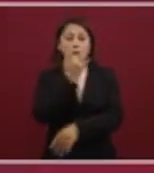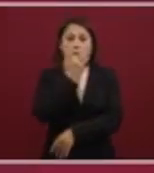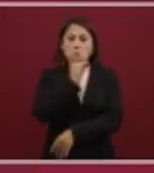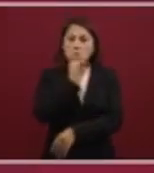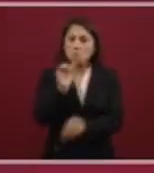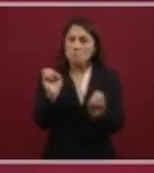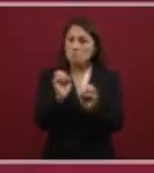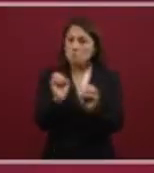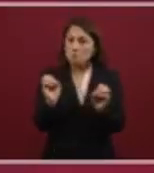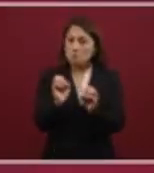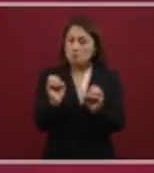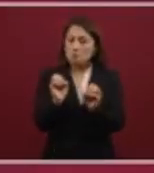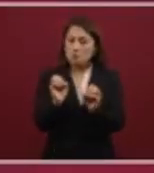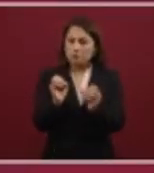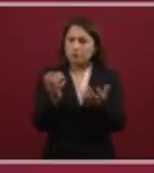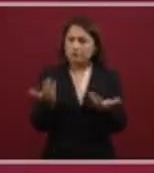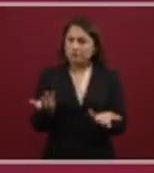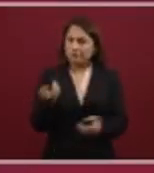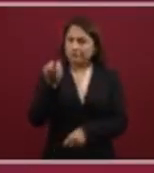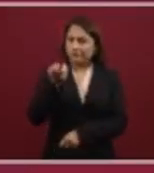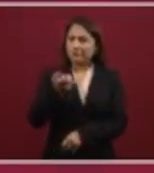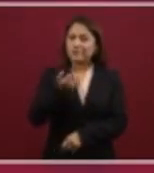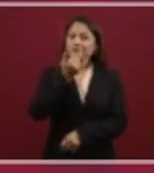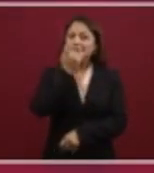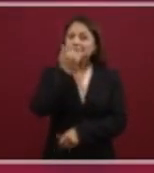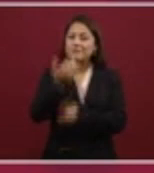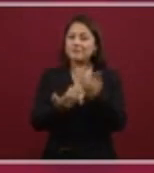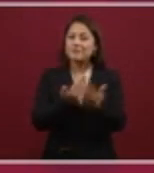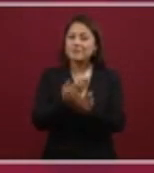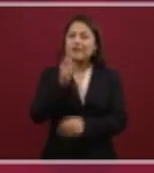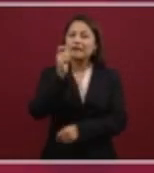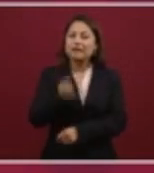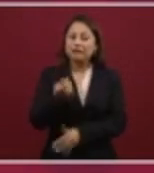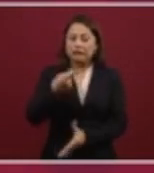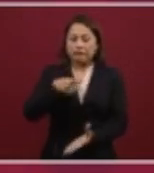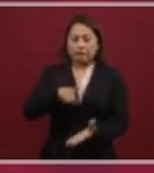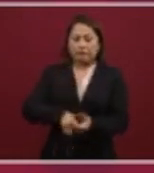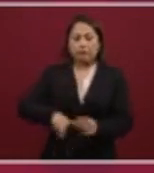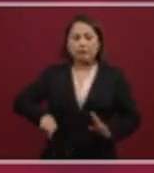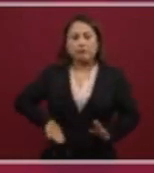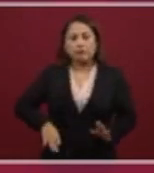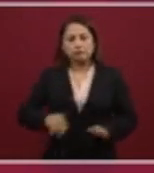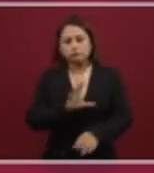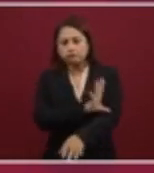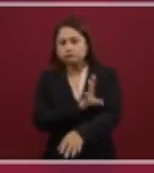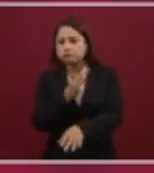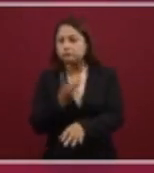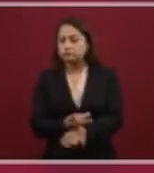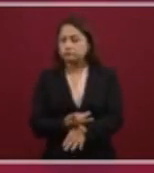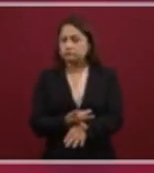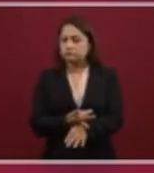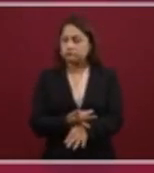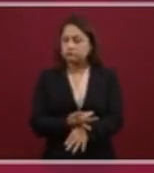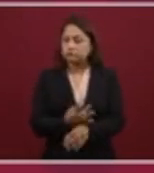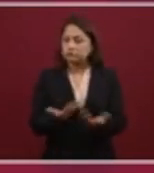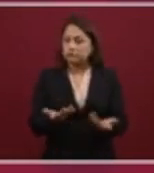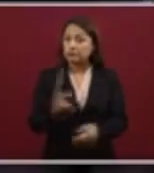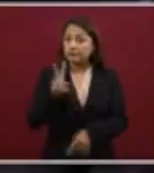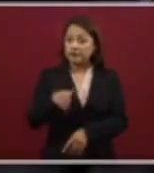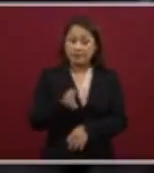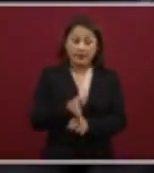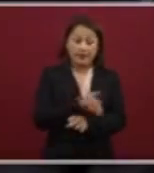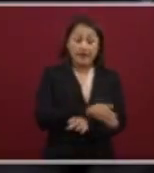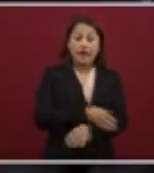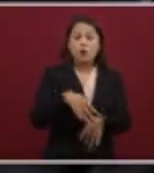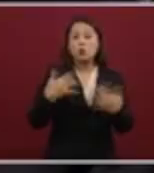en un acto de honestidad. Entonces, si es un tema interesante a tratar. Precisamente